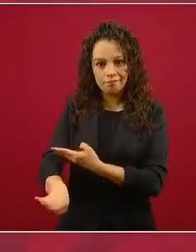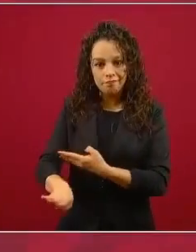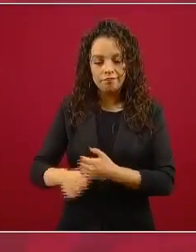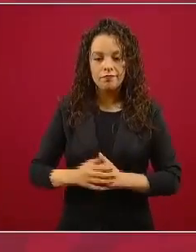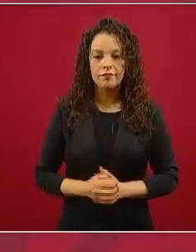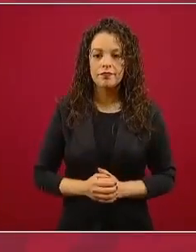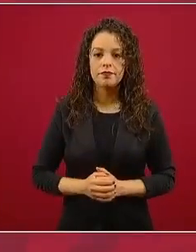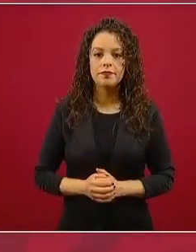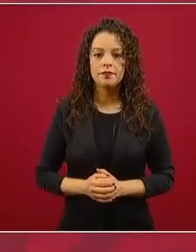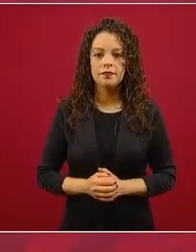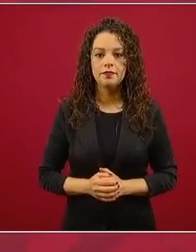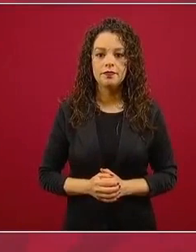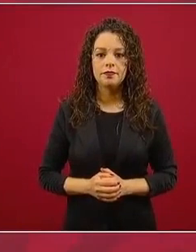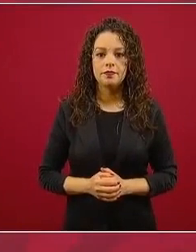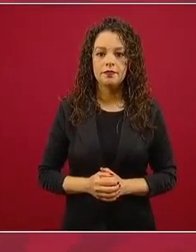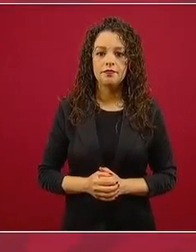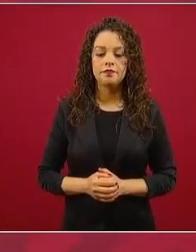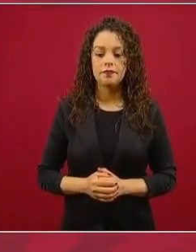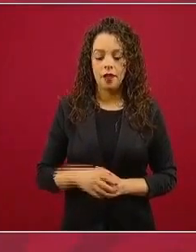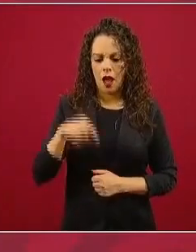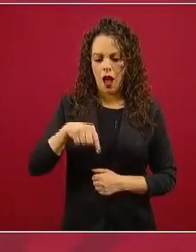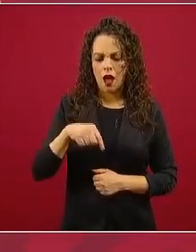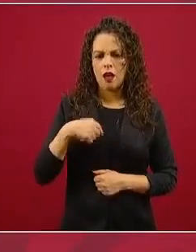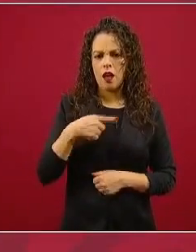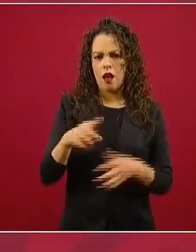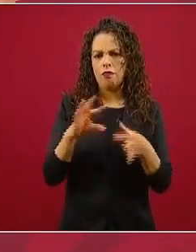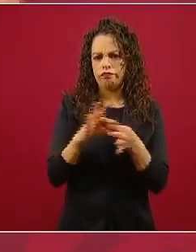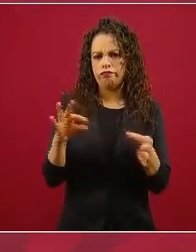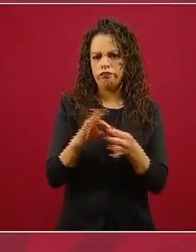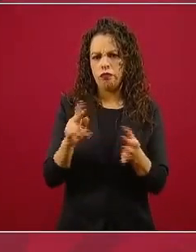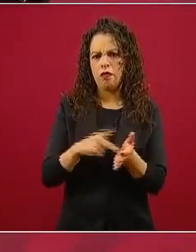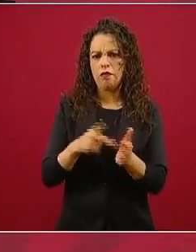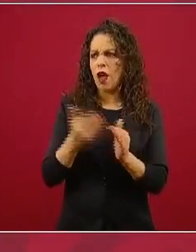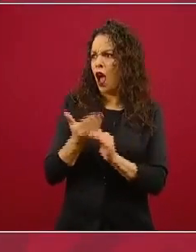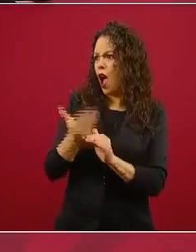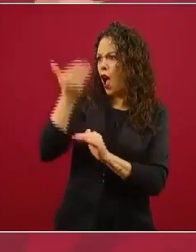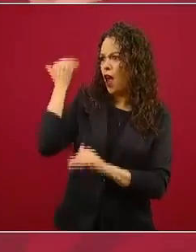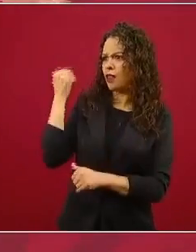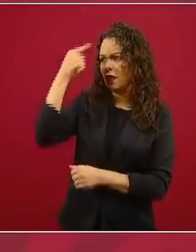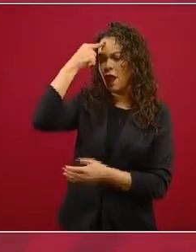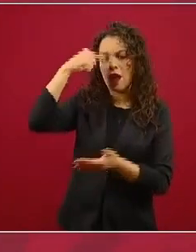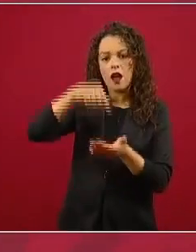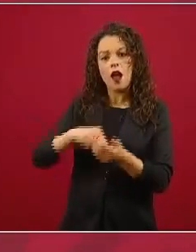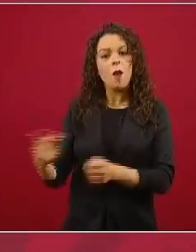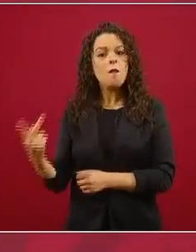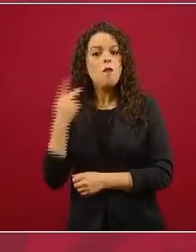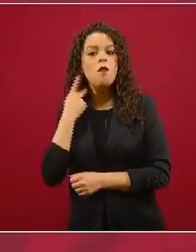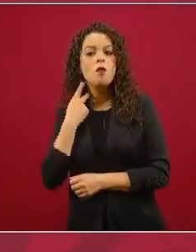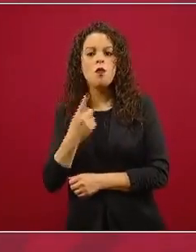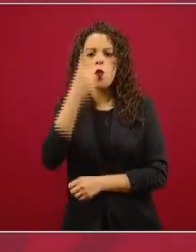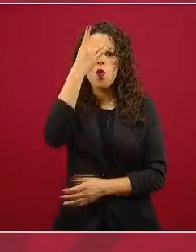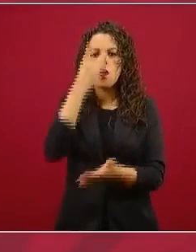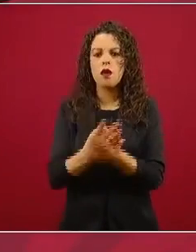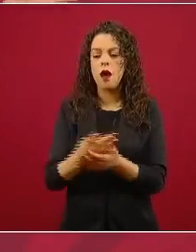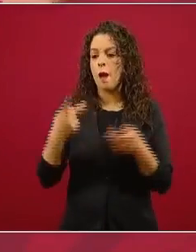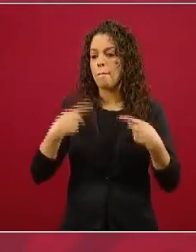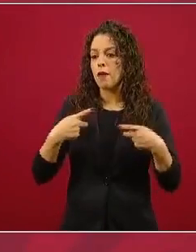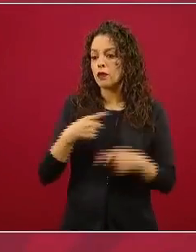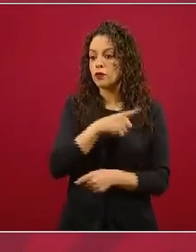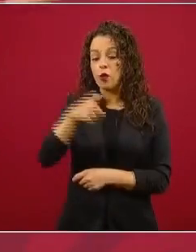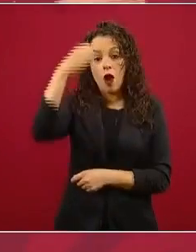Antes, aquí lo hemos comentado, se pensaba que la política era asunto de los políticos, que el